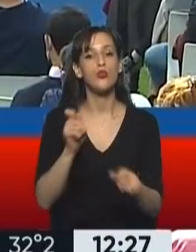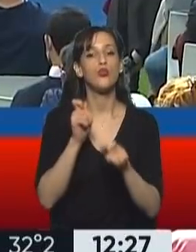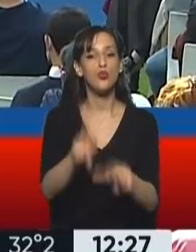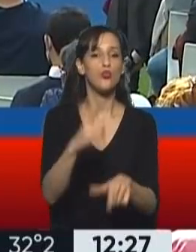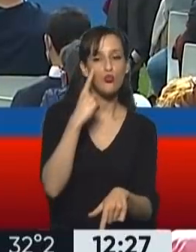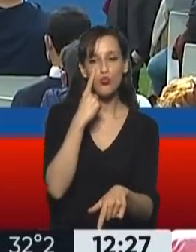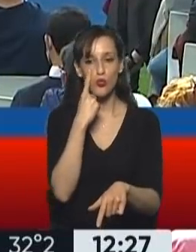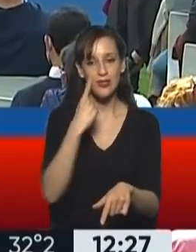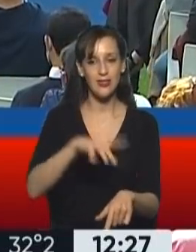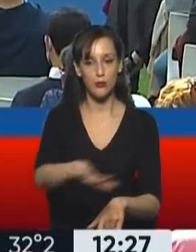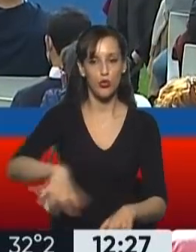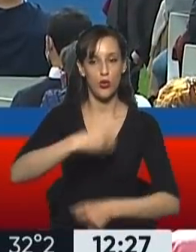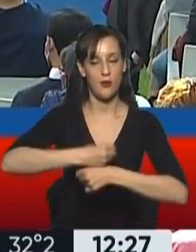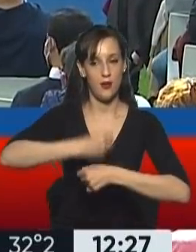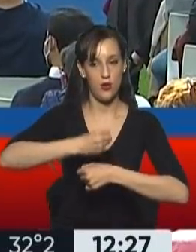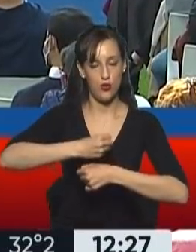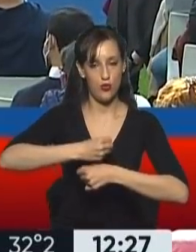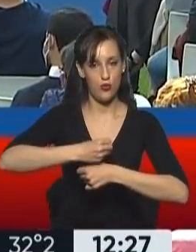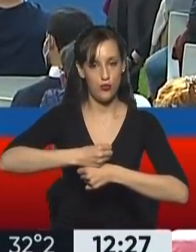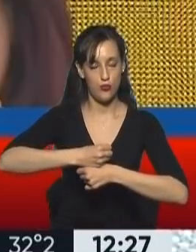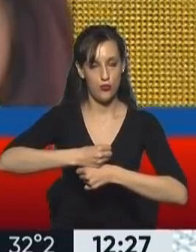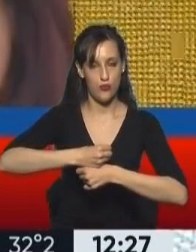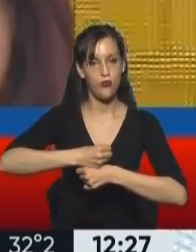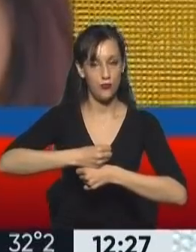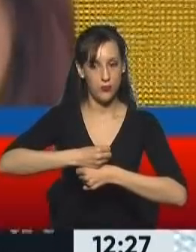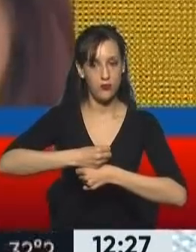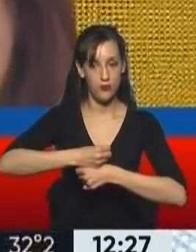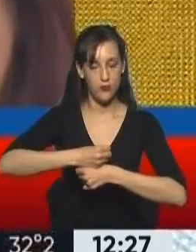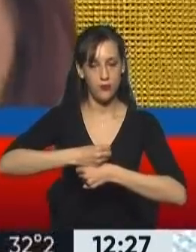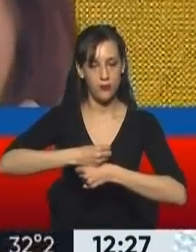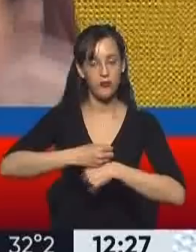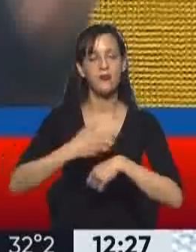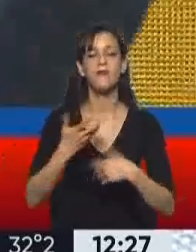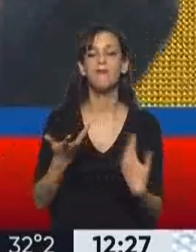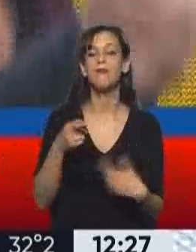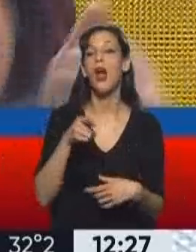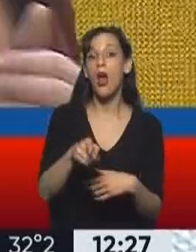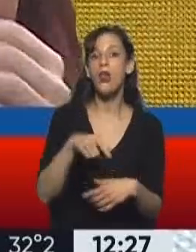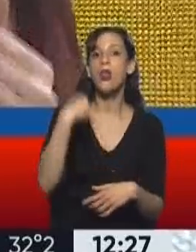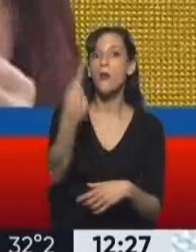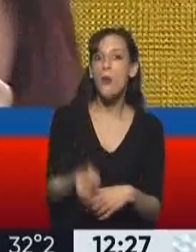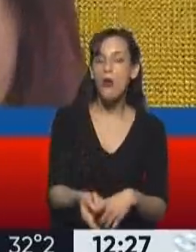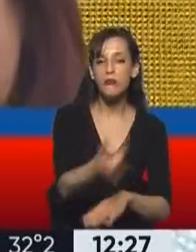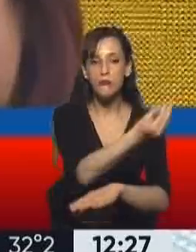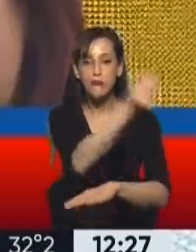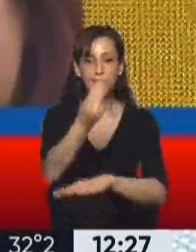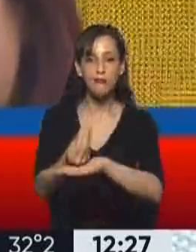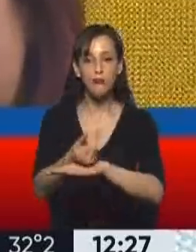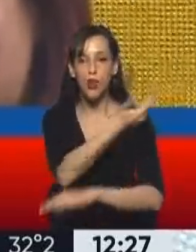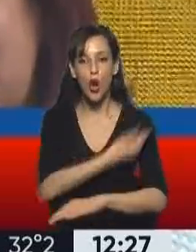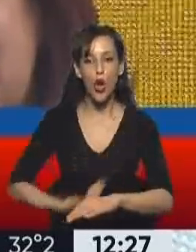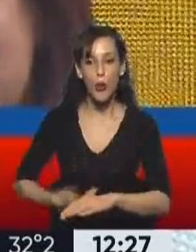municipios. Y miren si sabemos construir mayorías, que de ahí fue a la gobernación de Santa Cruz,